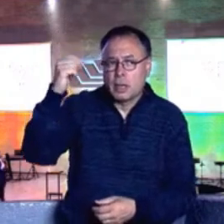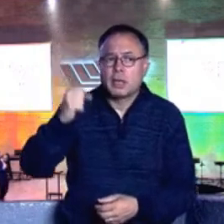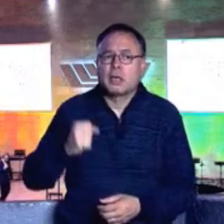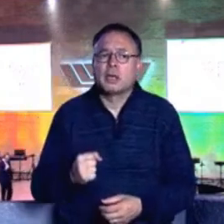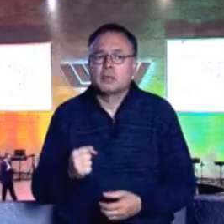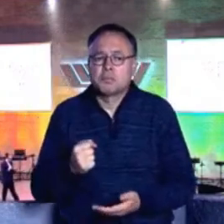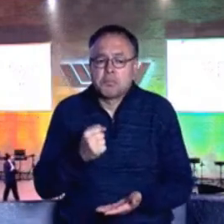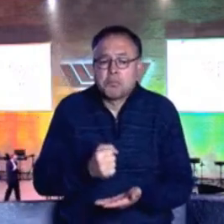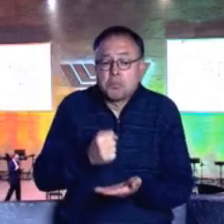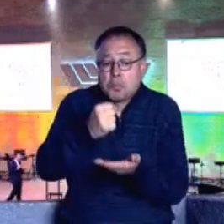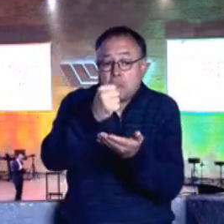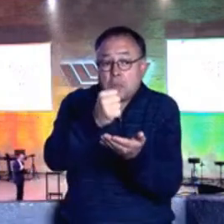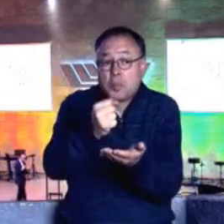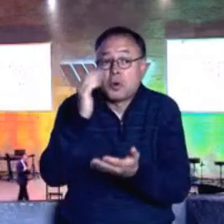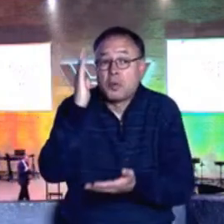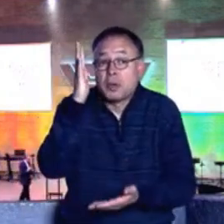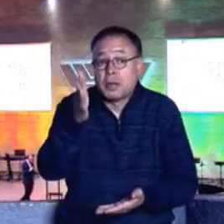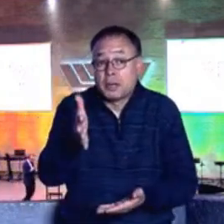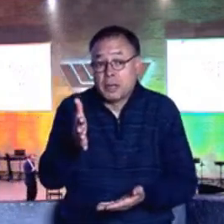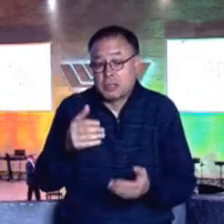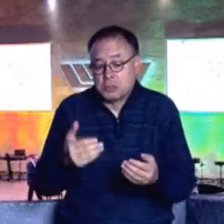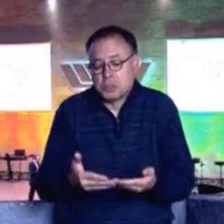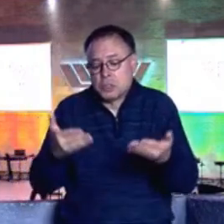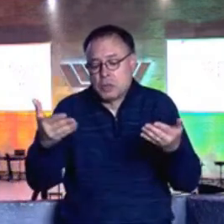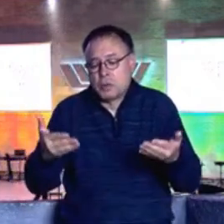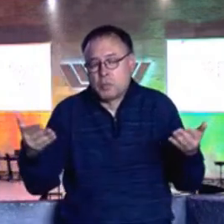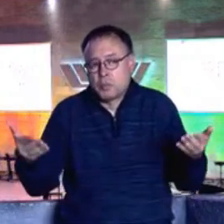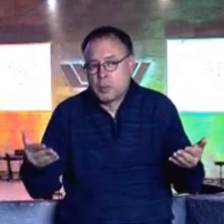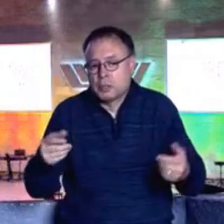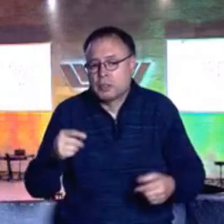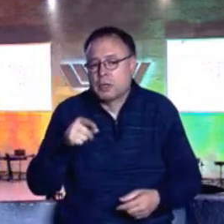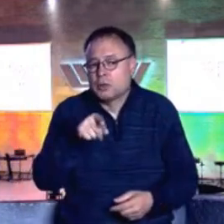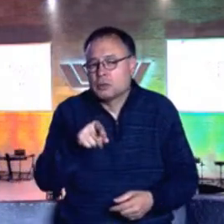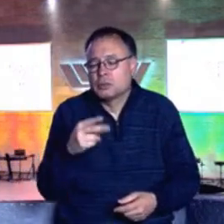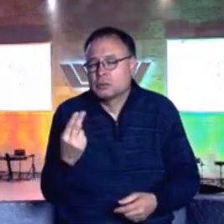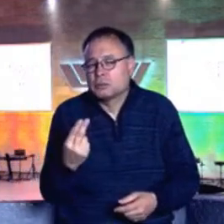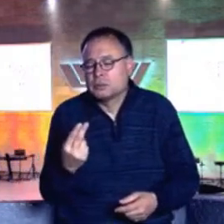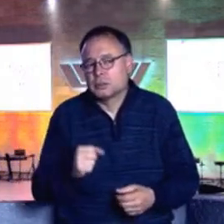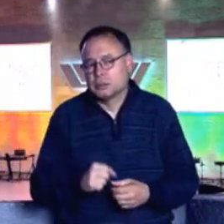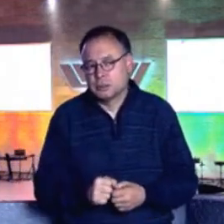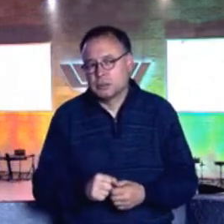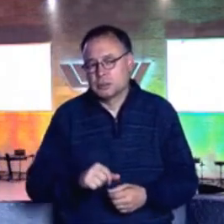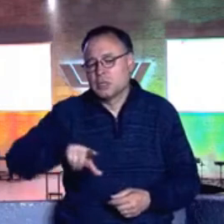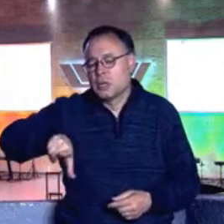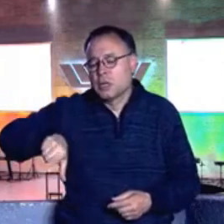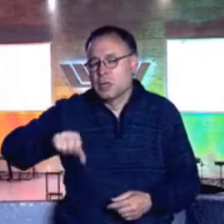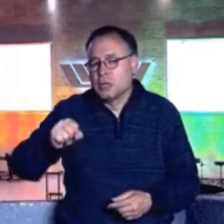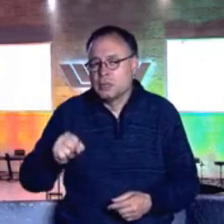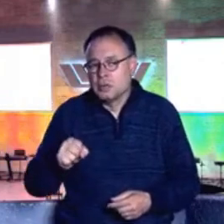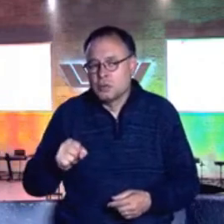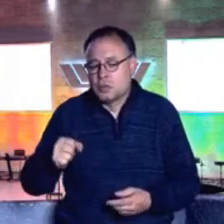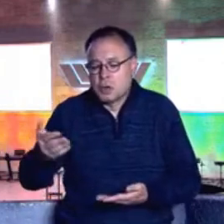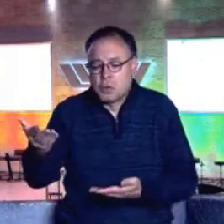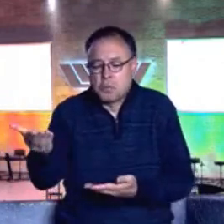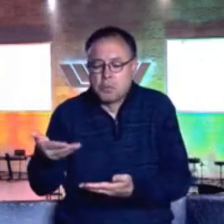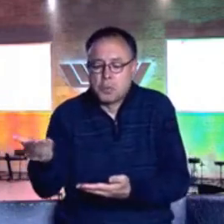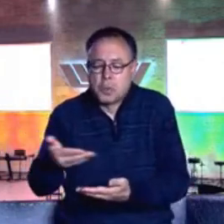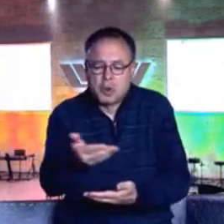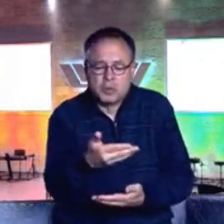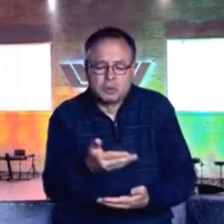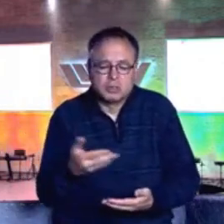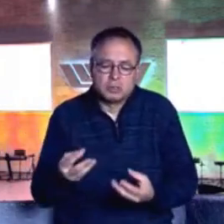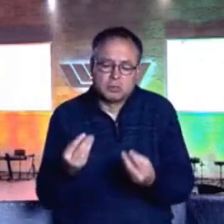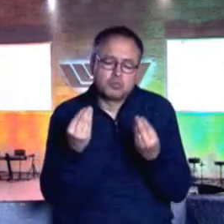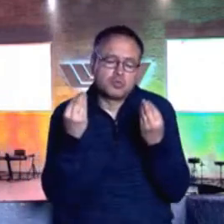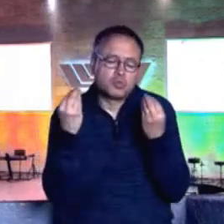proveerá y aumentará los recursos de ustedes y luego producirá una gran cosecha de generosidad